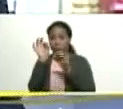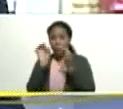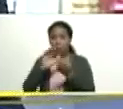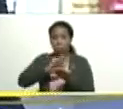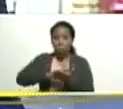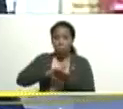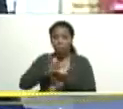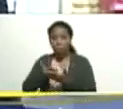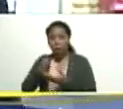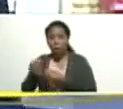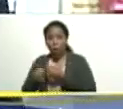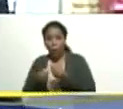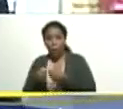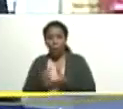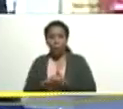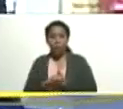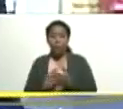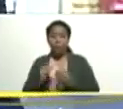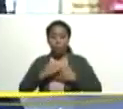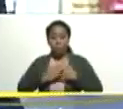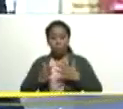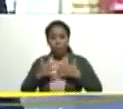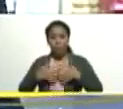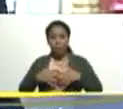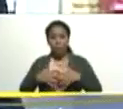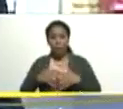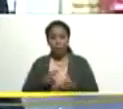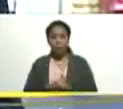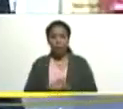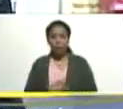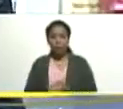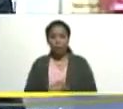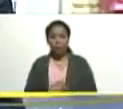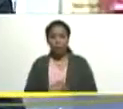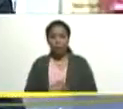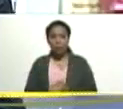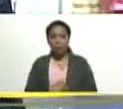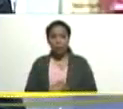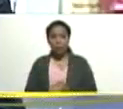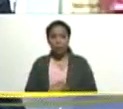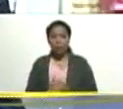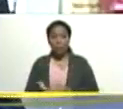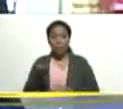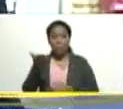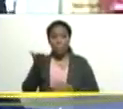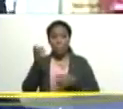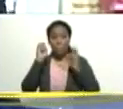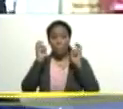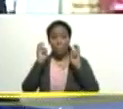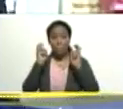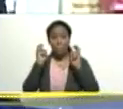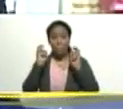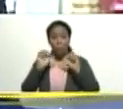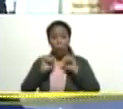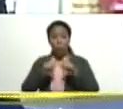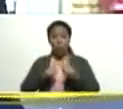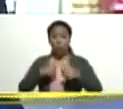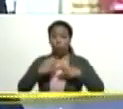de la disposición industrial de la misma. Es lógico que en una primera instancia, cuando se inició todo este